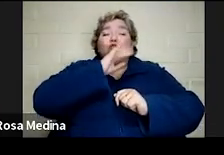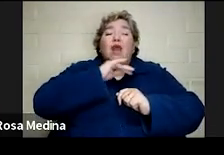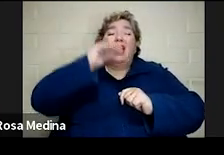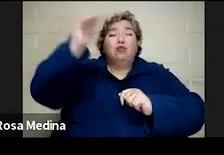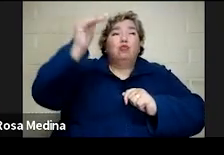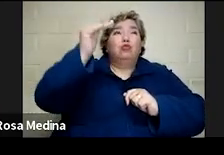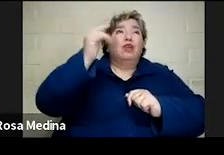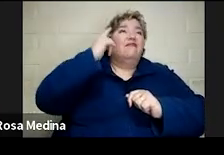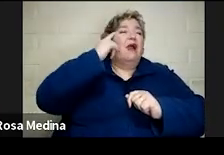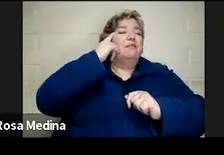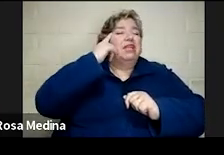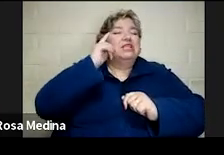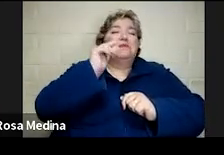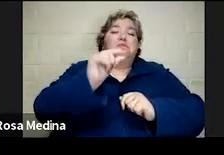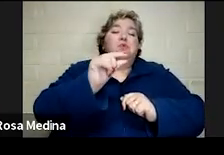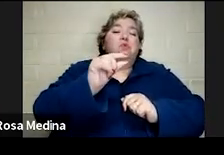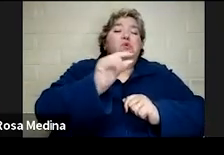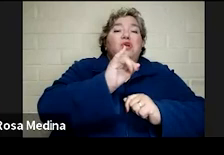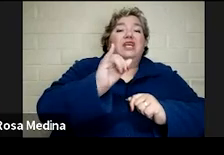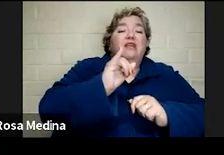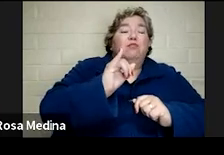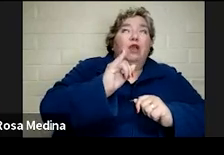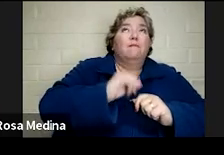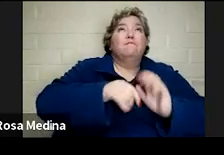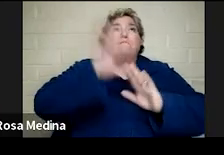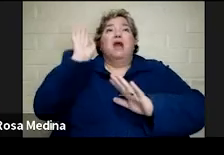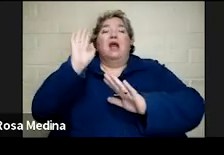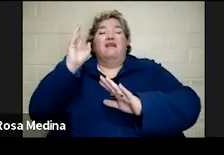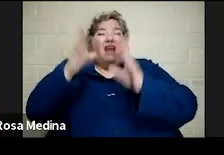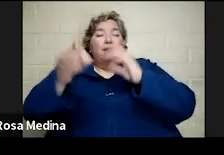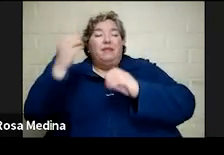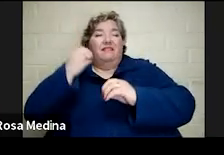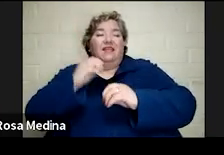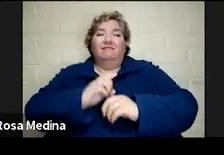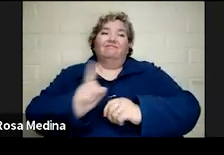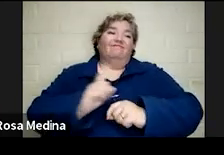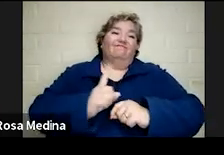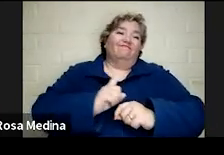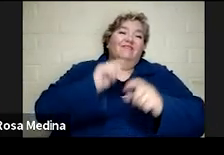aprender otras cosas, sino que se va desarrollando de manera adecuada.